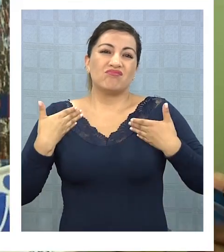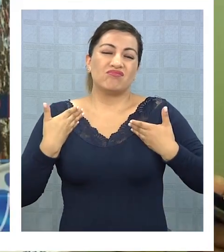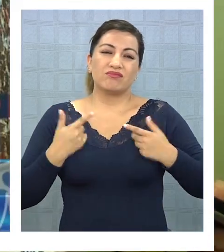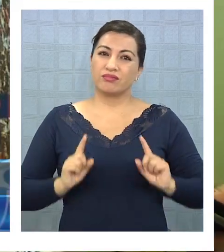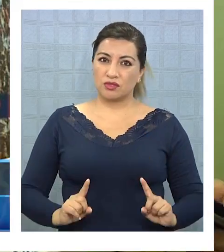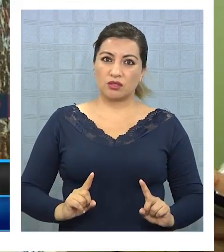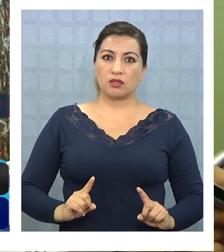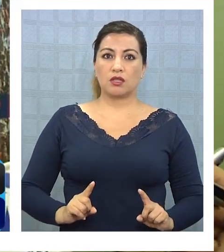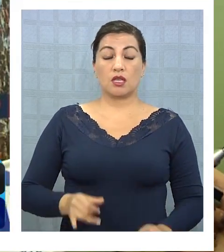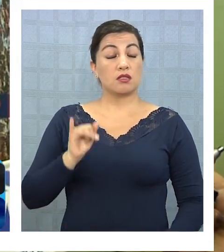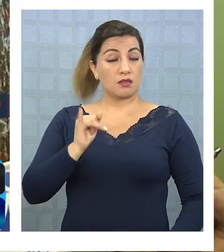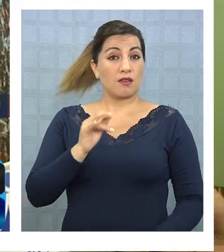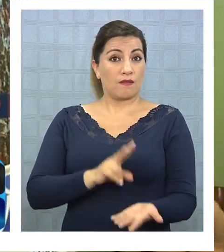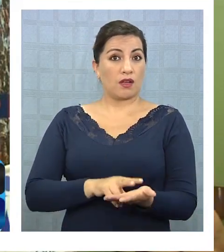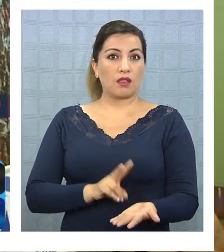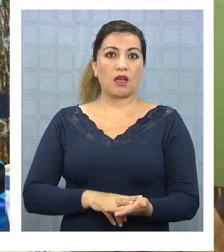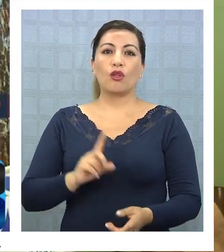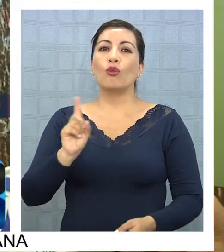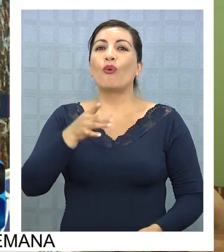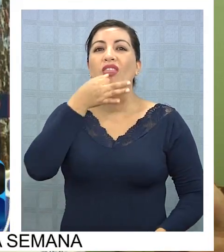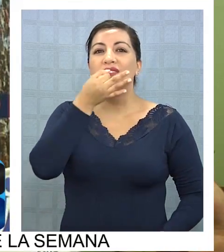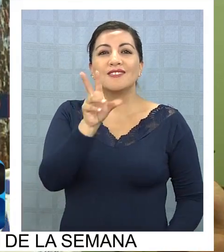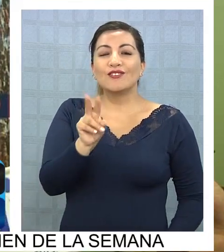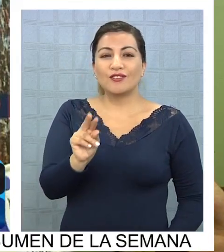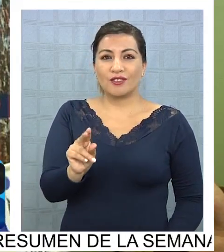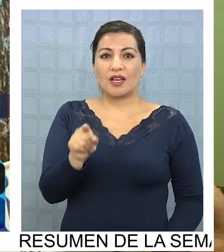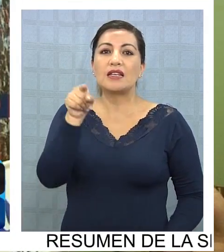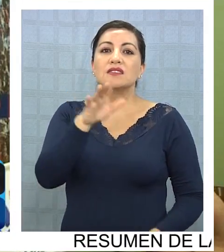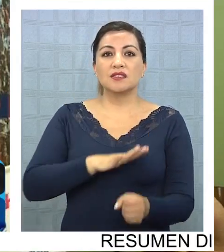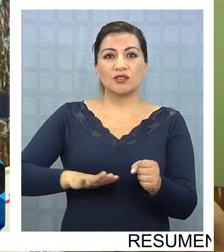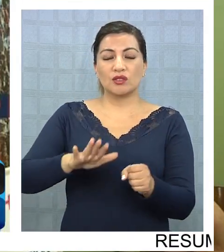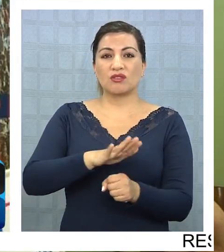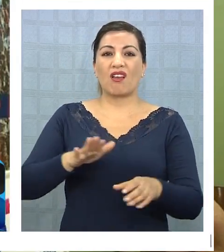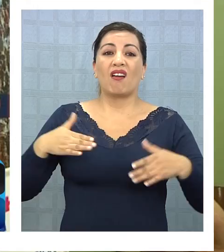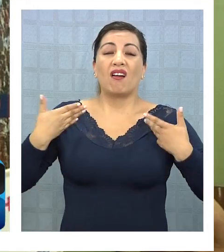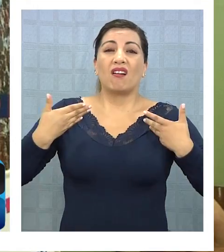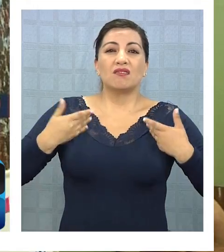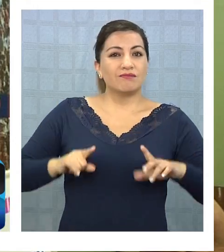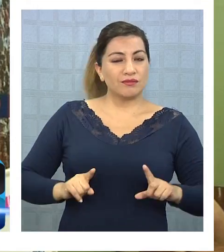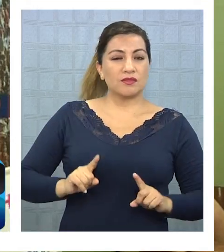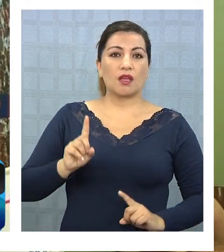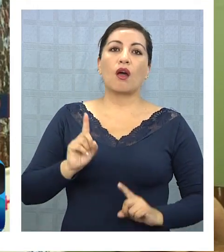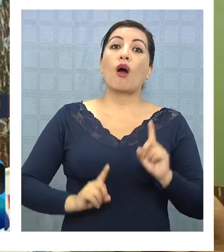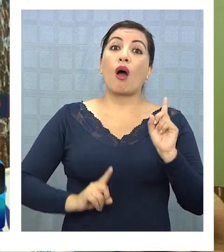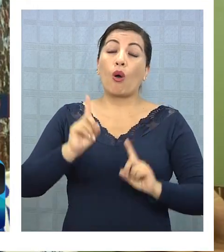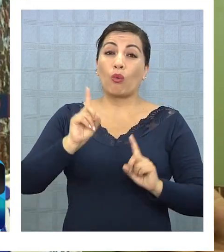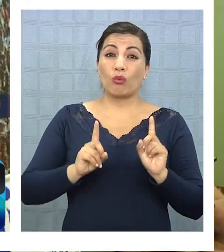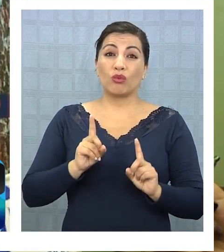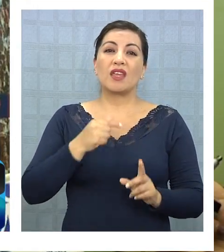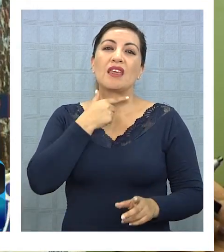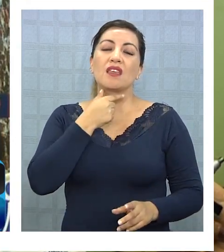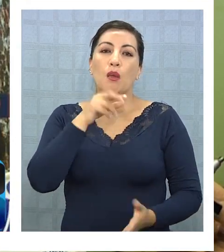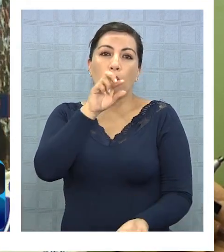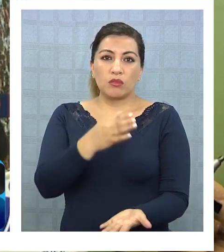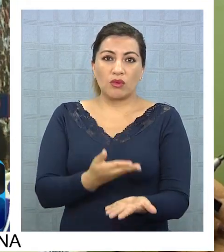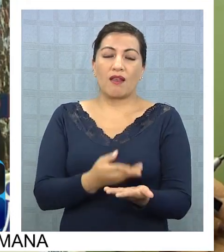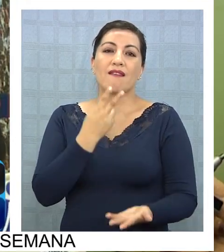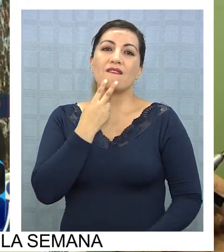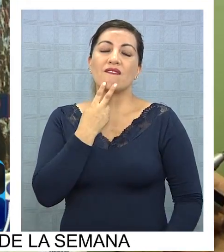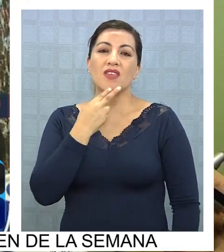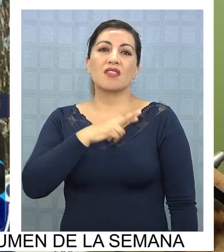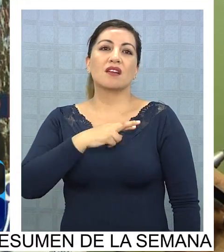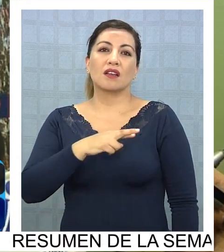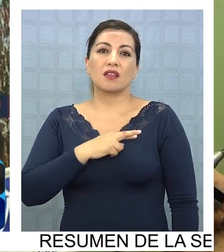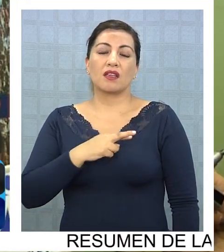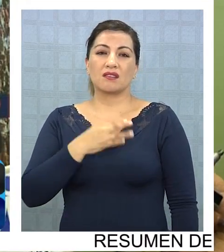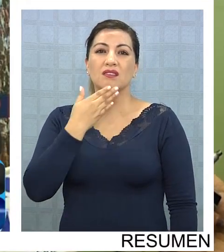eso no se puede negar, que esas situaciones desmotivan a cualquier persona y no solamente a los que quieren posturar la vida religiosa, desmotivan